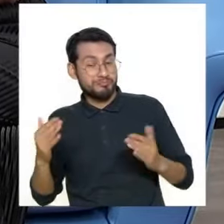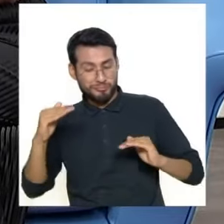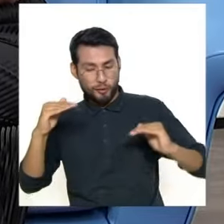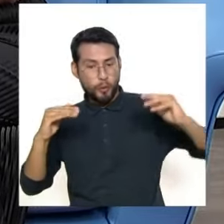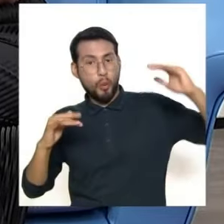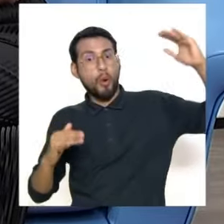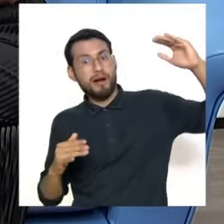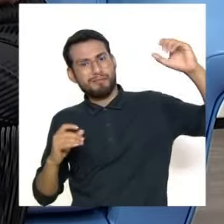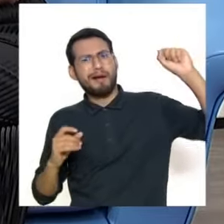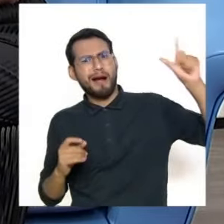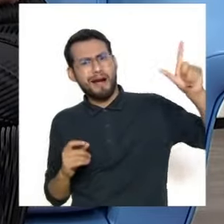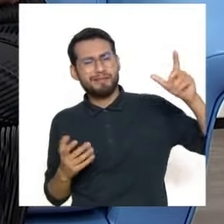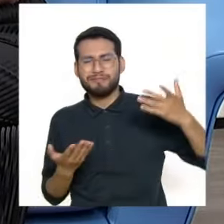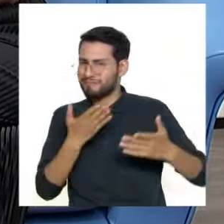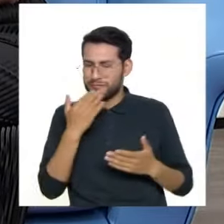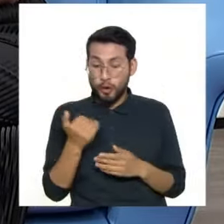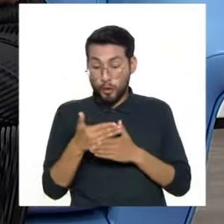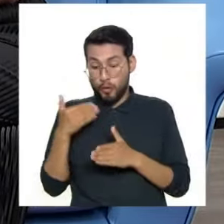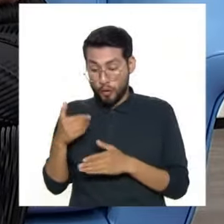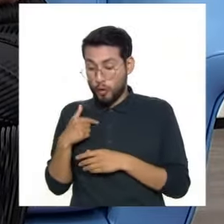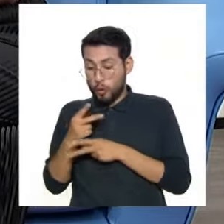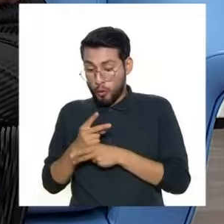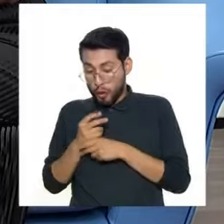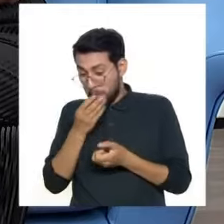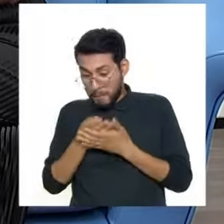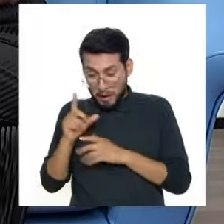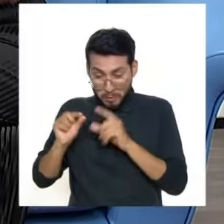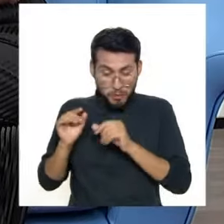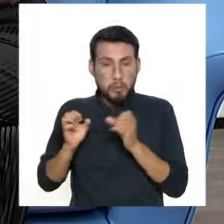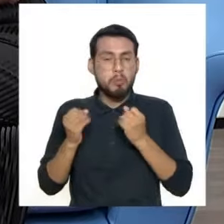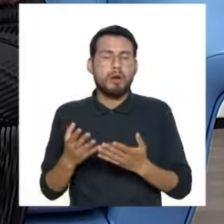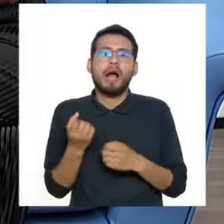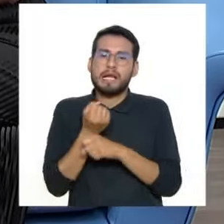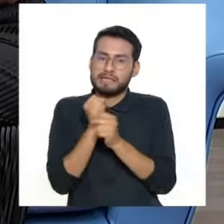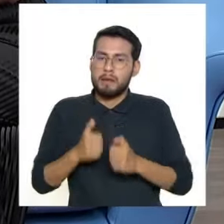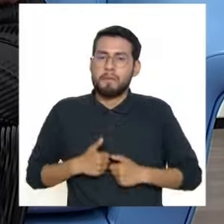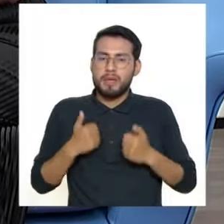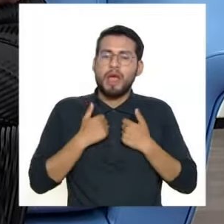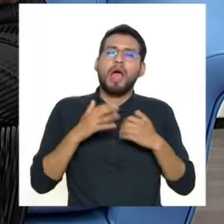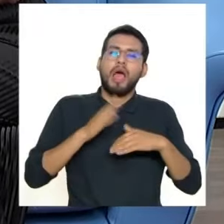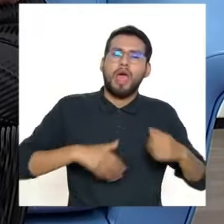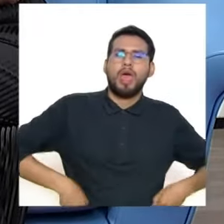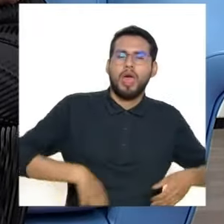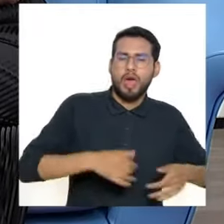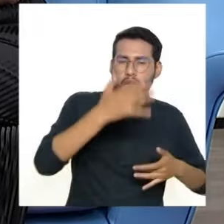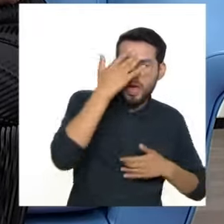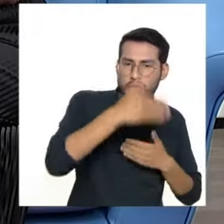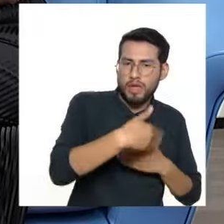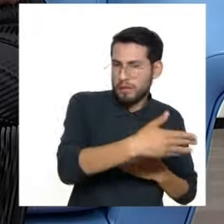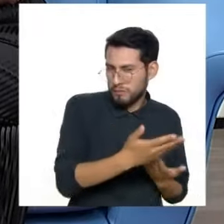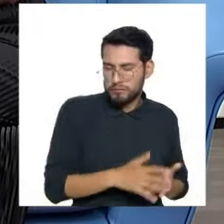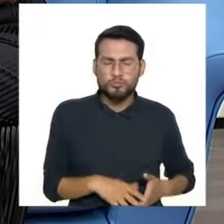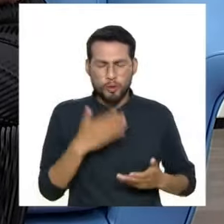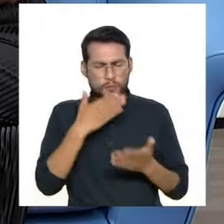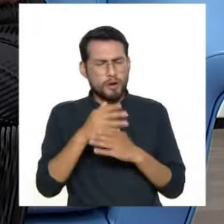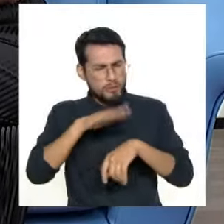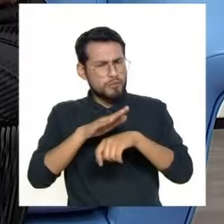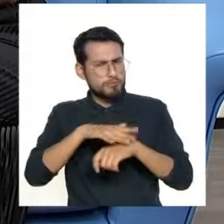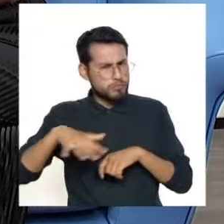nosotros no podemos evitar pero un diagnóstico oportuno cuando este no es muy claro salv vidas y eso es un contexto que realmente